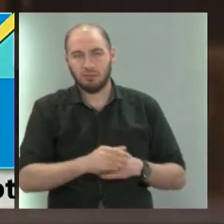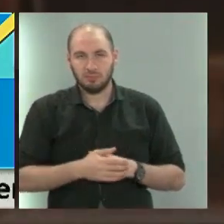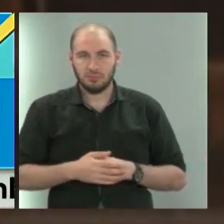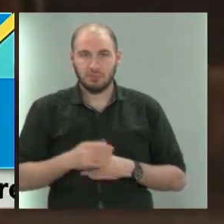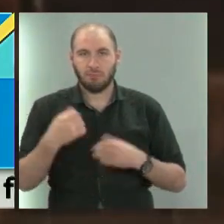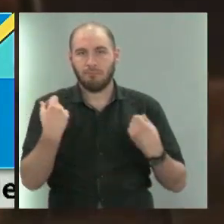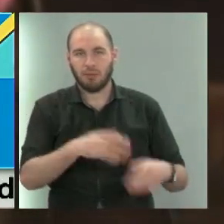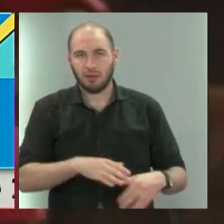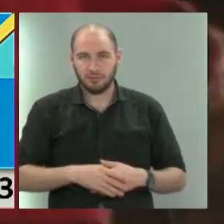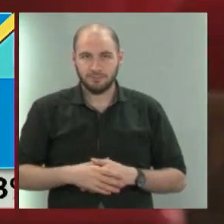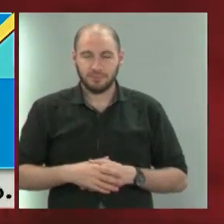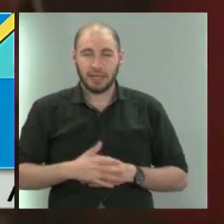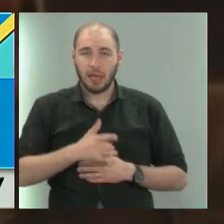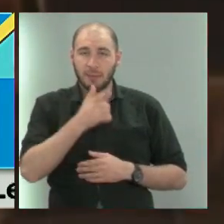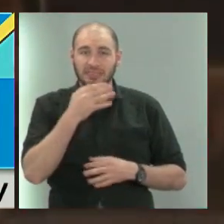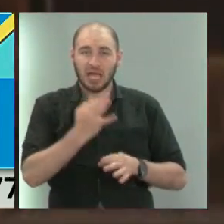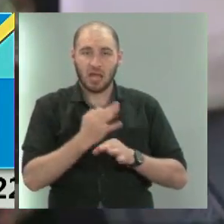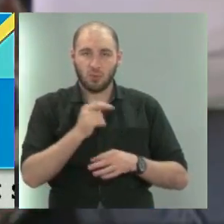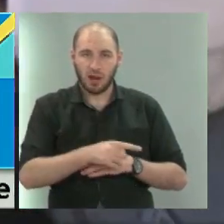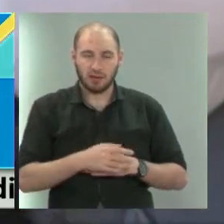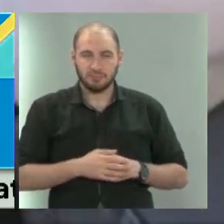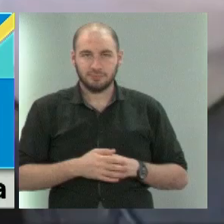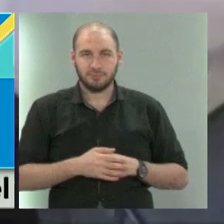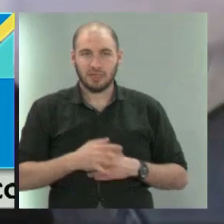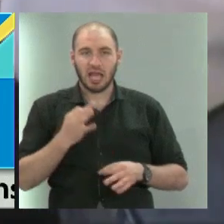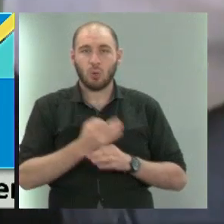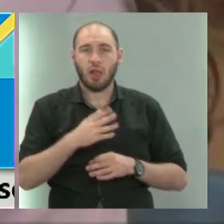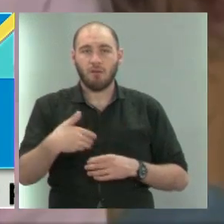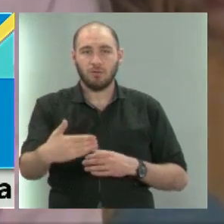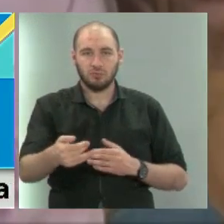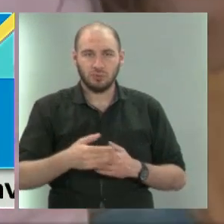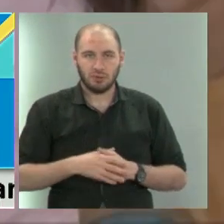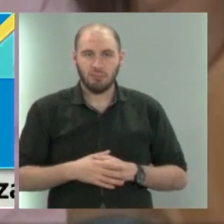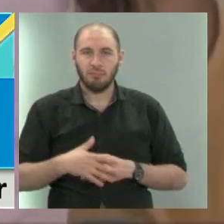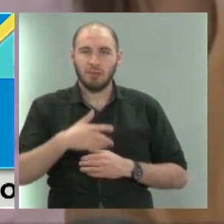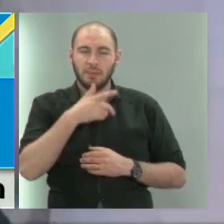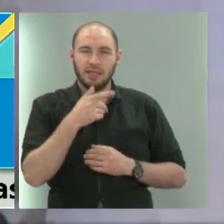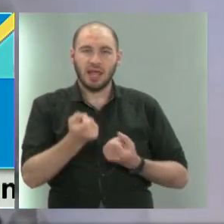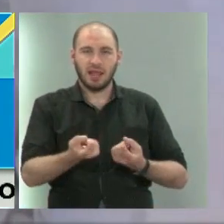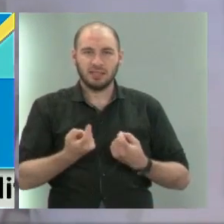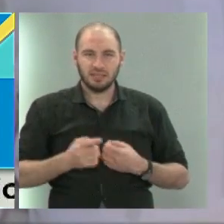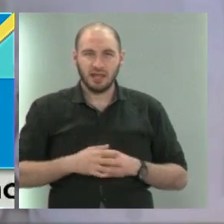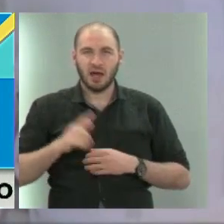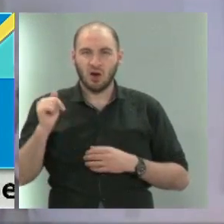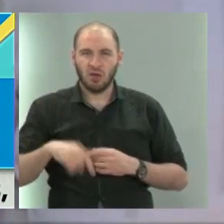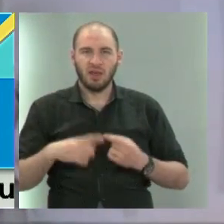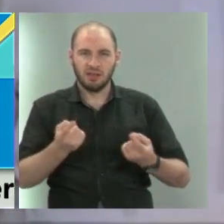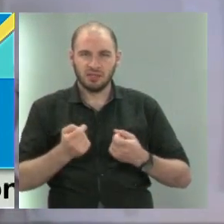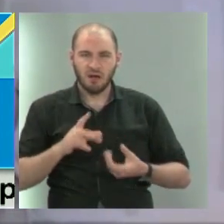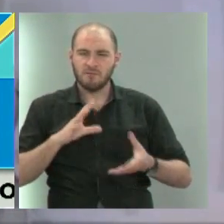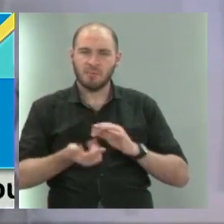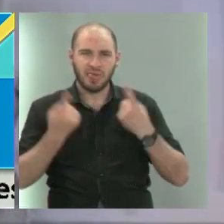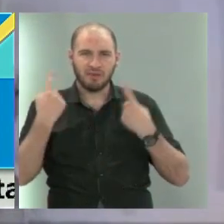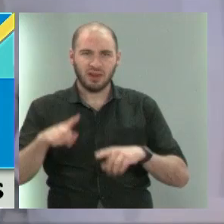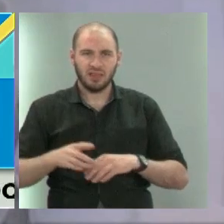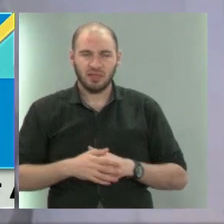Ahí tirada. Me parece que la escuela del futuro, me parece que necesita hoy verse de otra